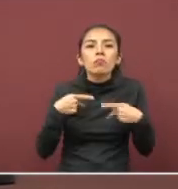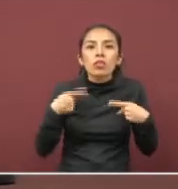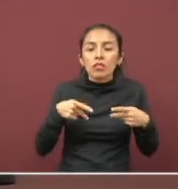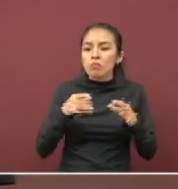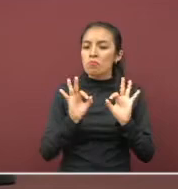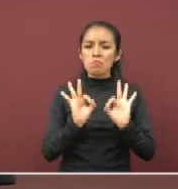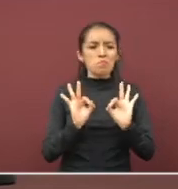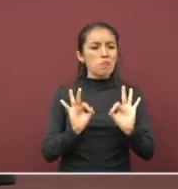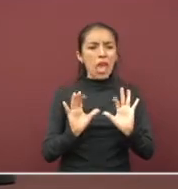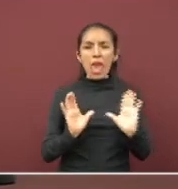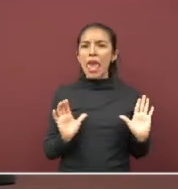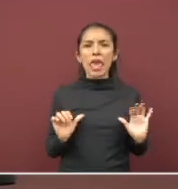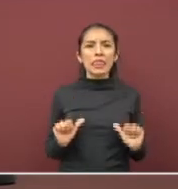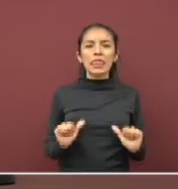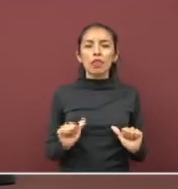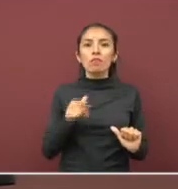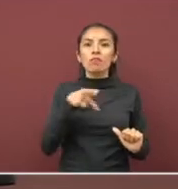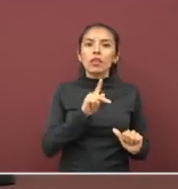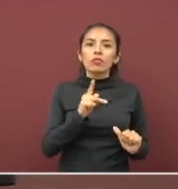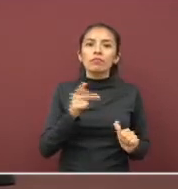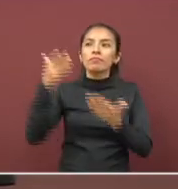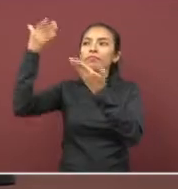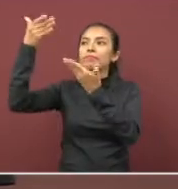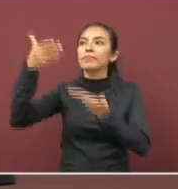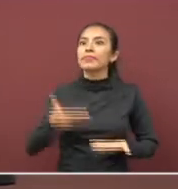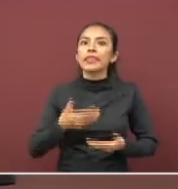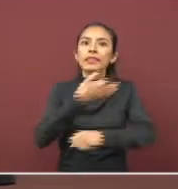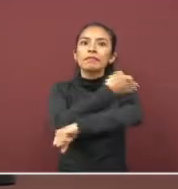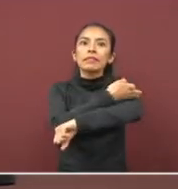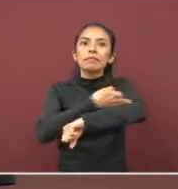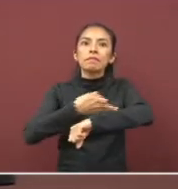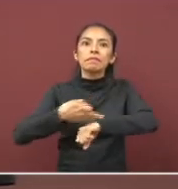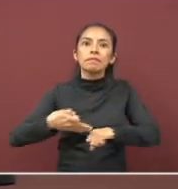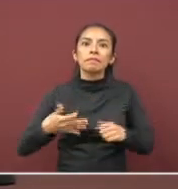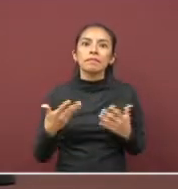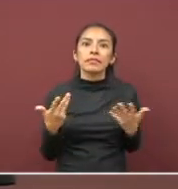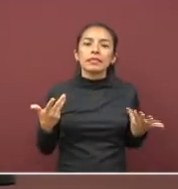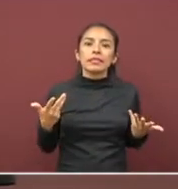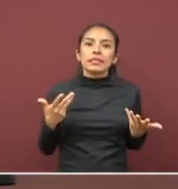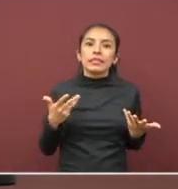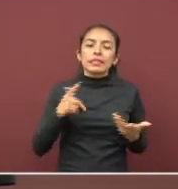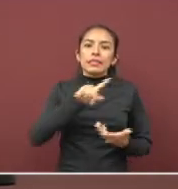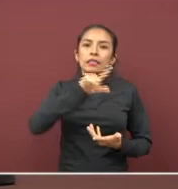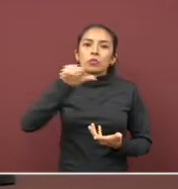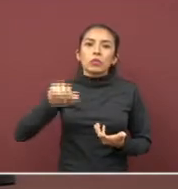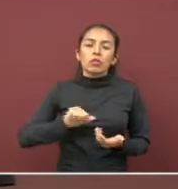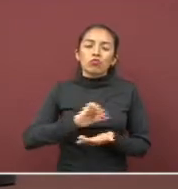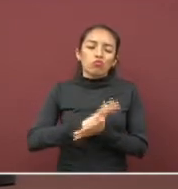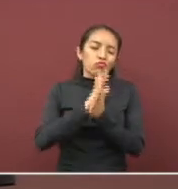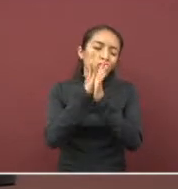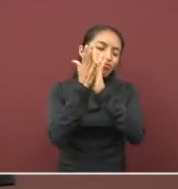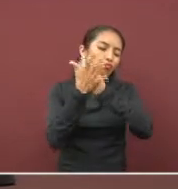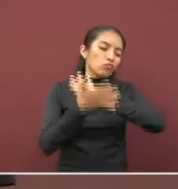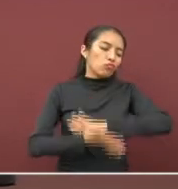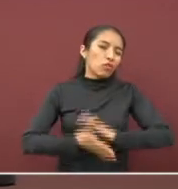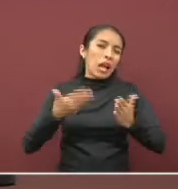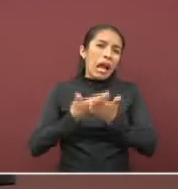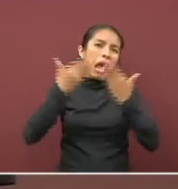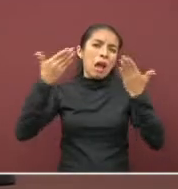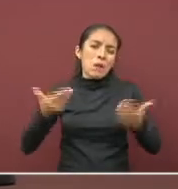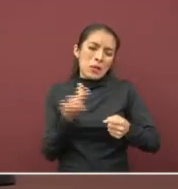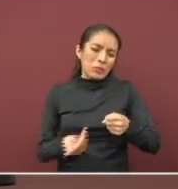lamentablemente la llegada de un familiar querido se tradujo en que ahora en que ahora se está debatiendo